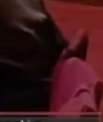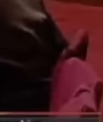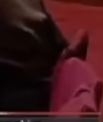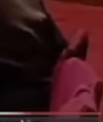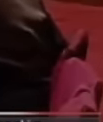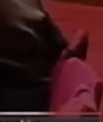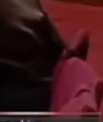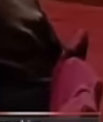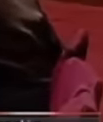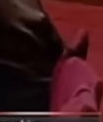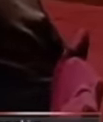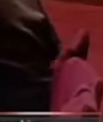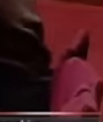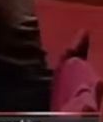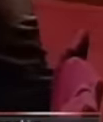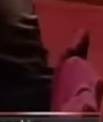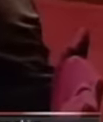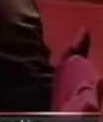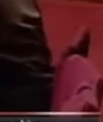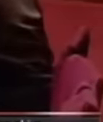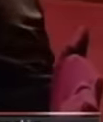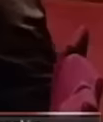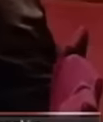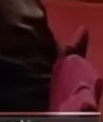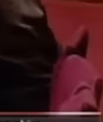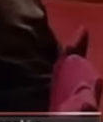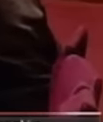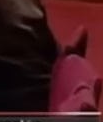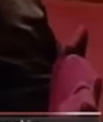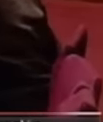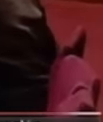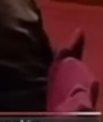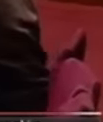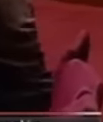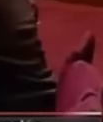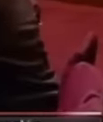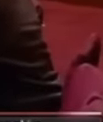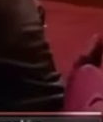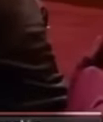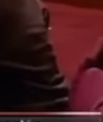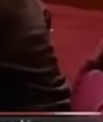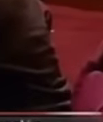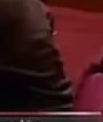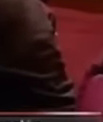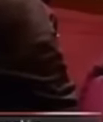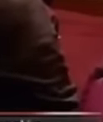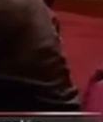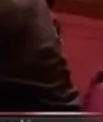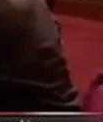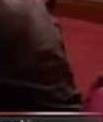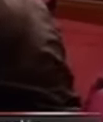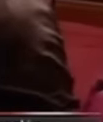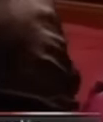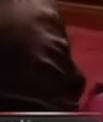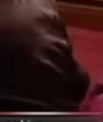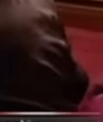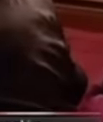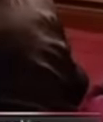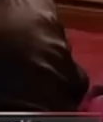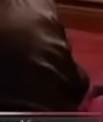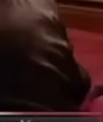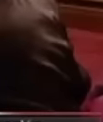a apoyar Este modelo pues Pero hay gente que no tiene plata señora y señora presidenta y ese es la gran mayoría de